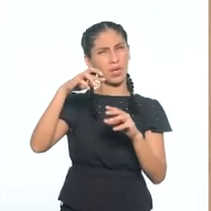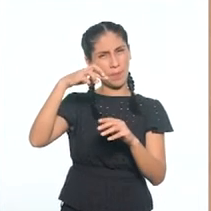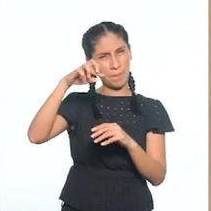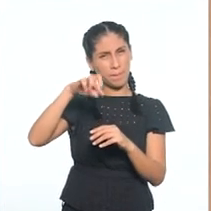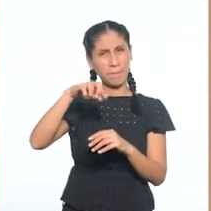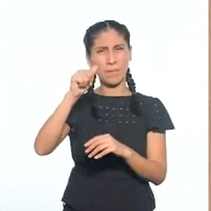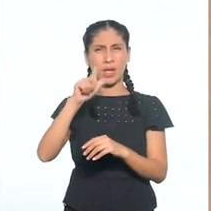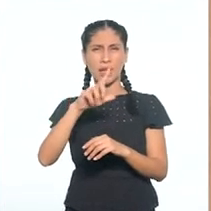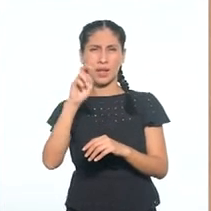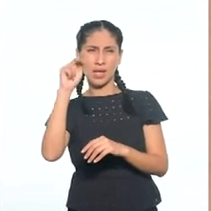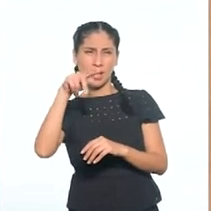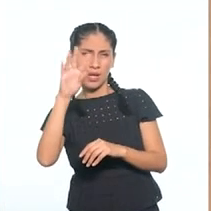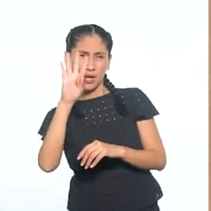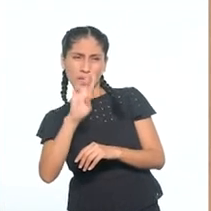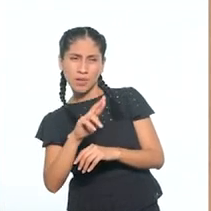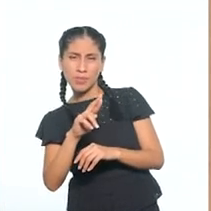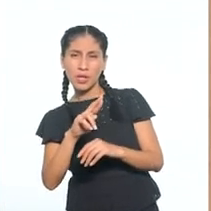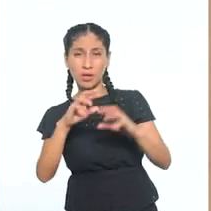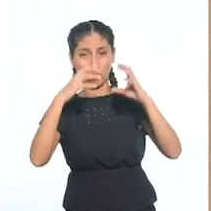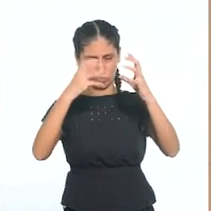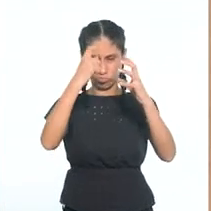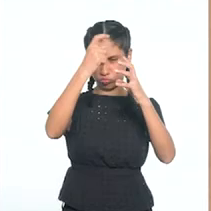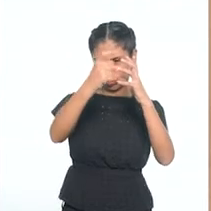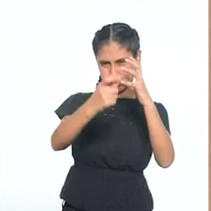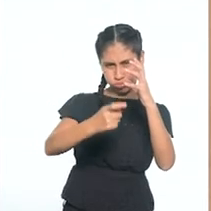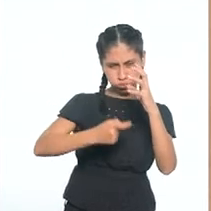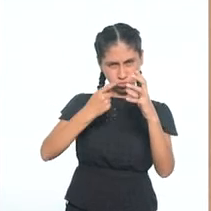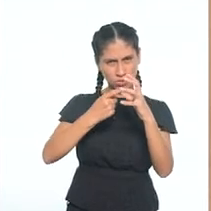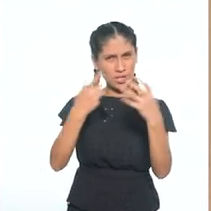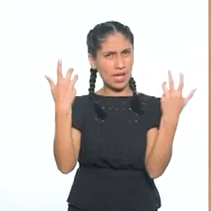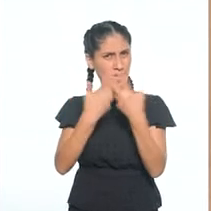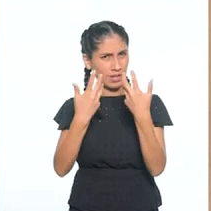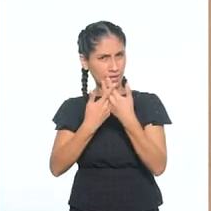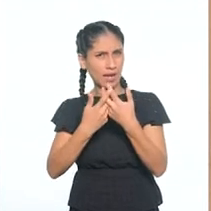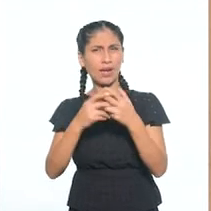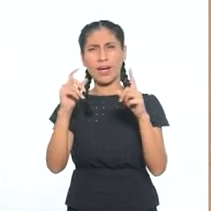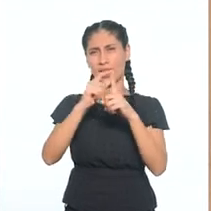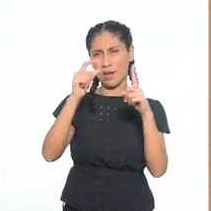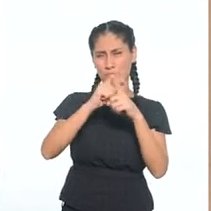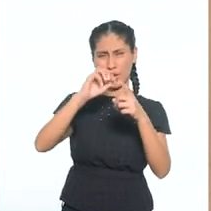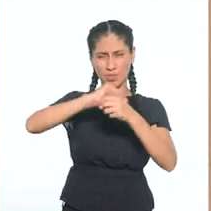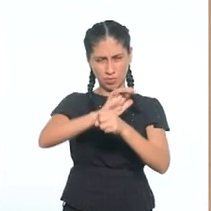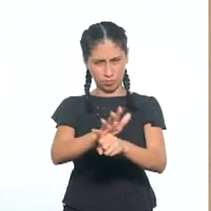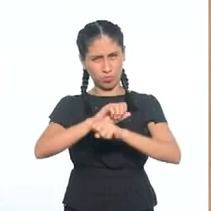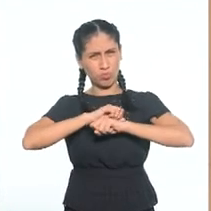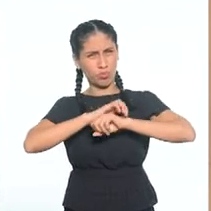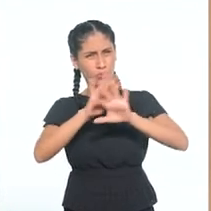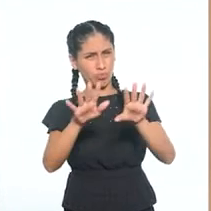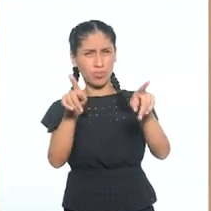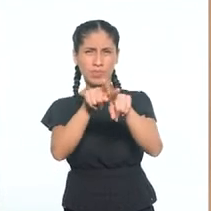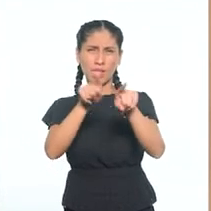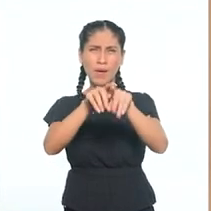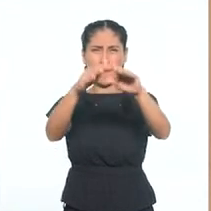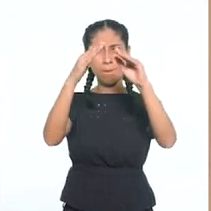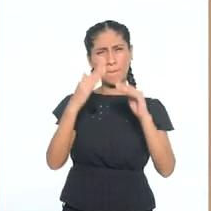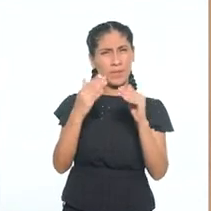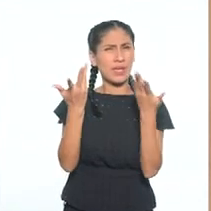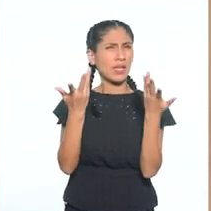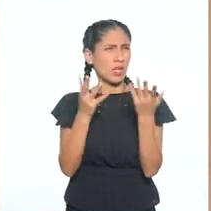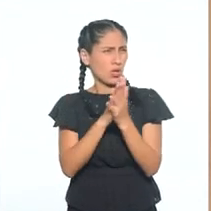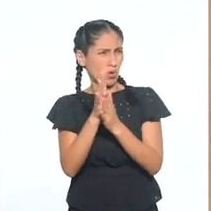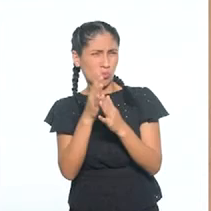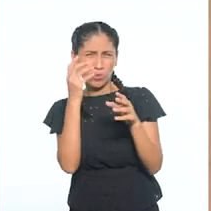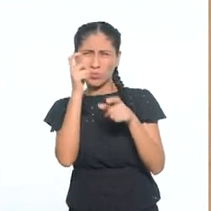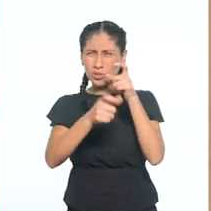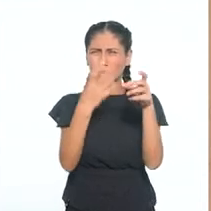la eliminaría porque de alguna forma ya está contenida en la palabra y los hospitales colapsados el desempleo y